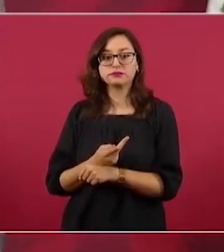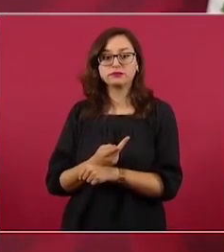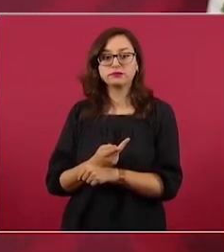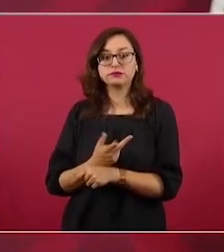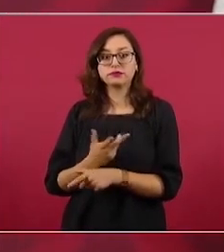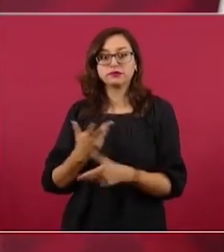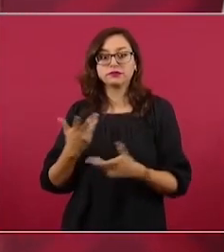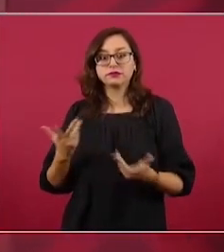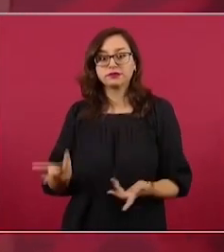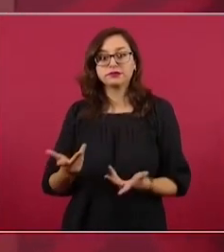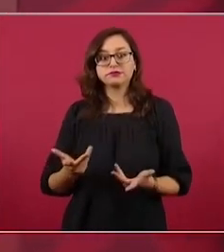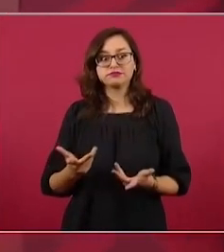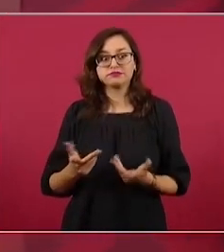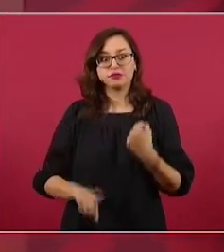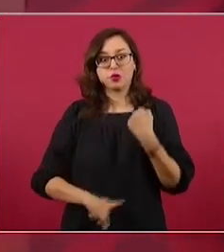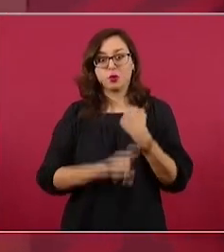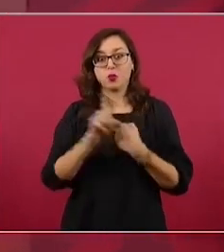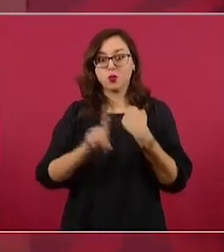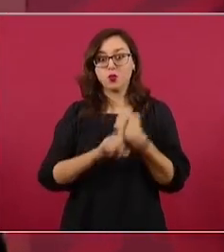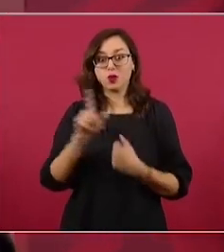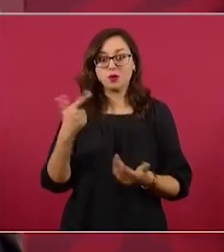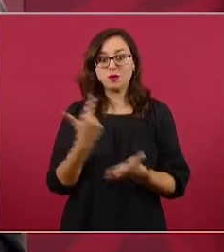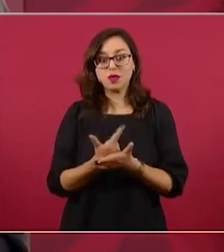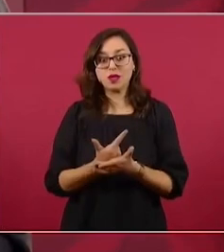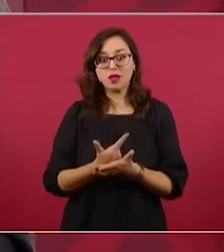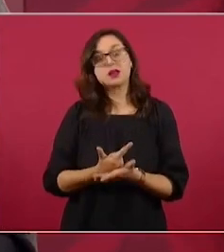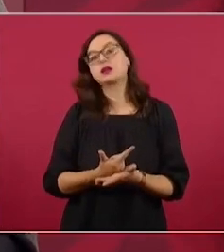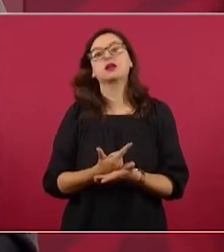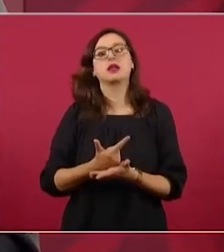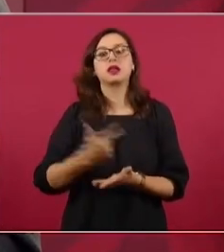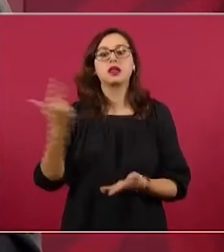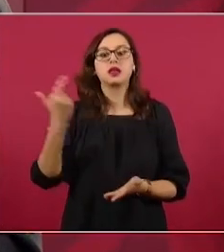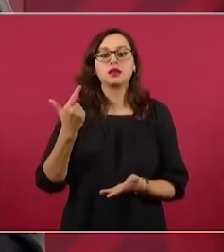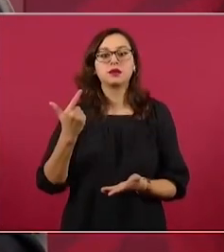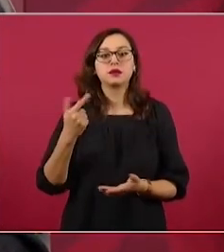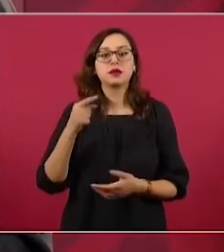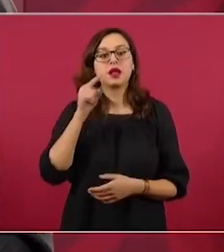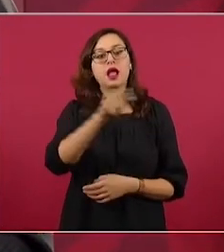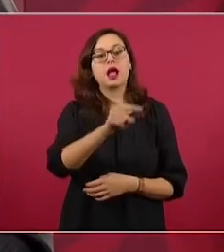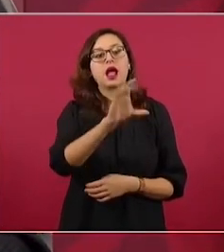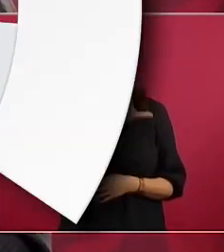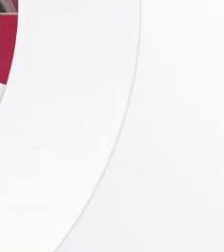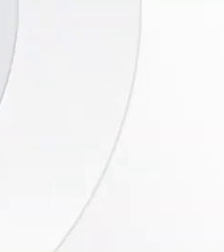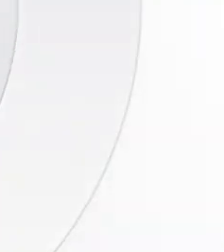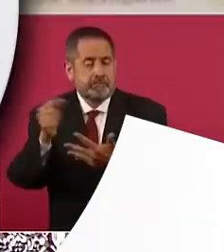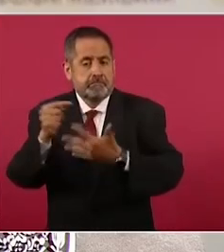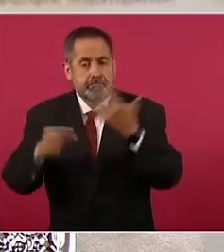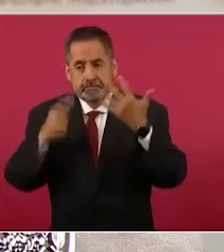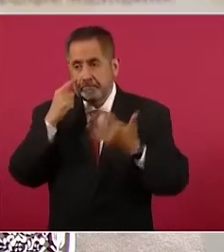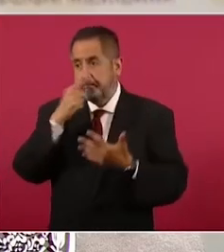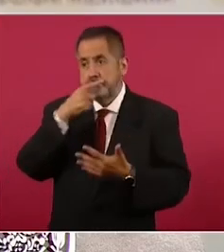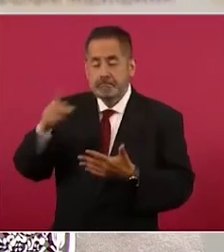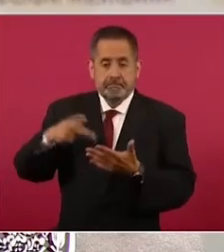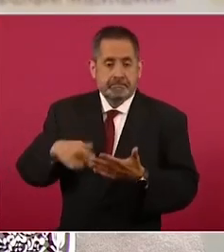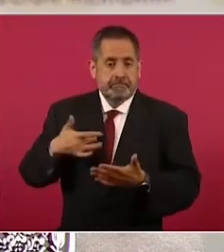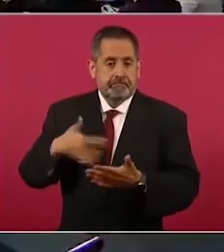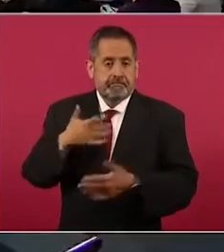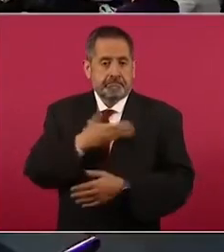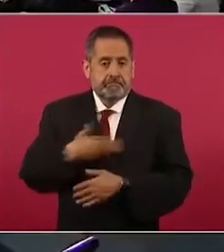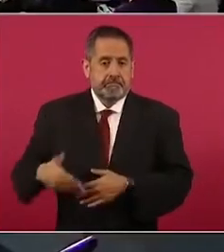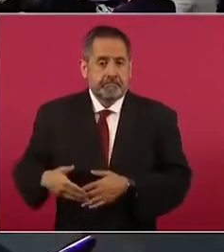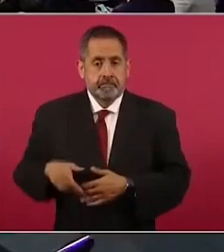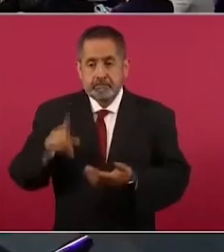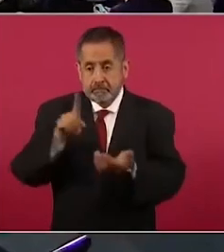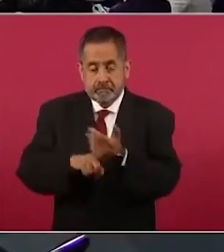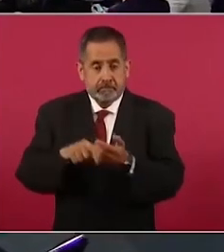decayendo toda la producción del gran campo petrolero de Cantarell. Allá había